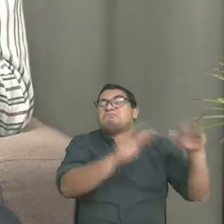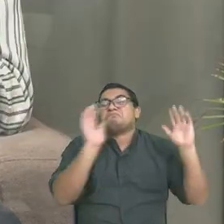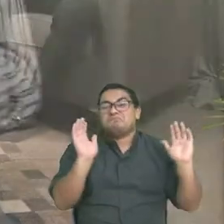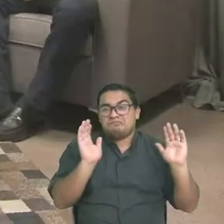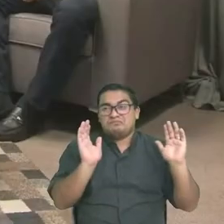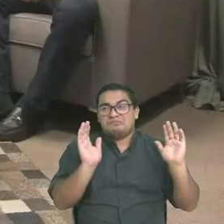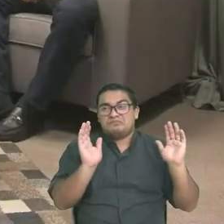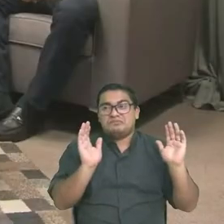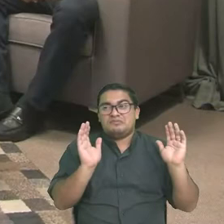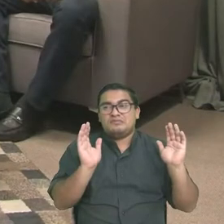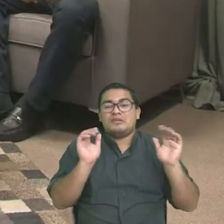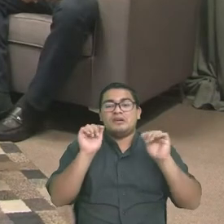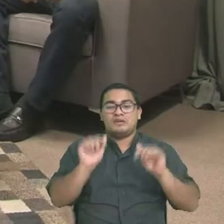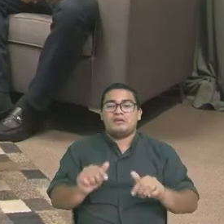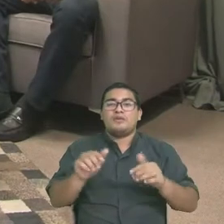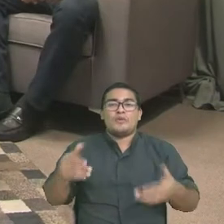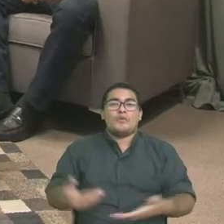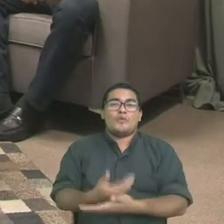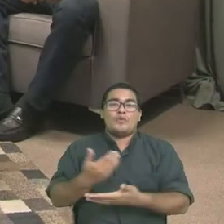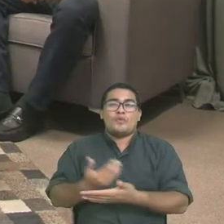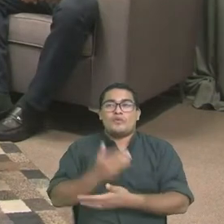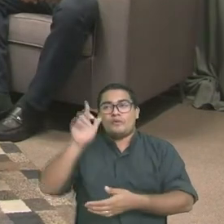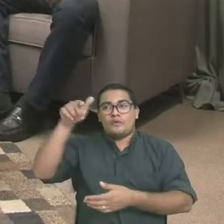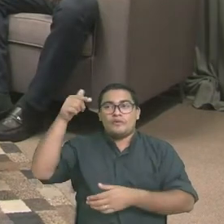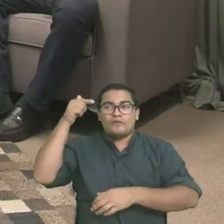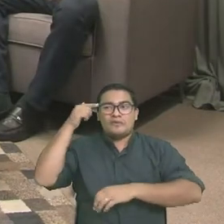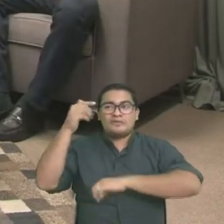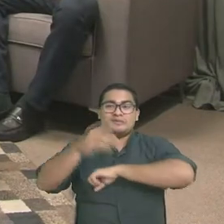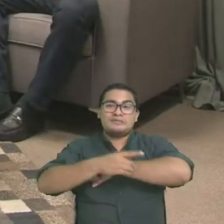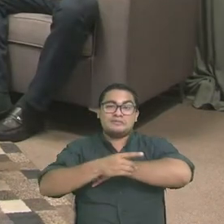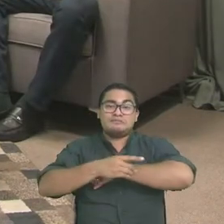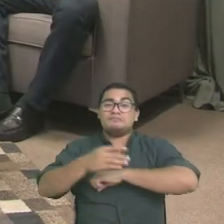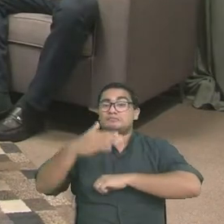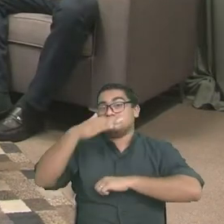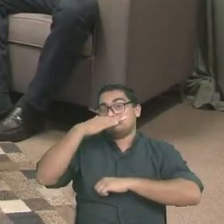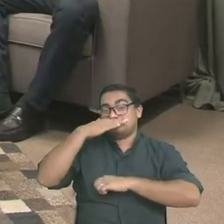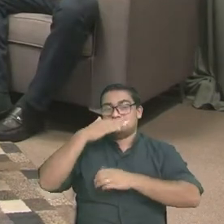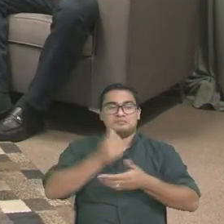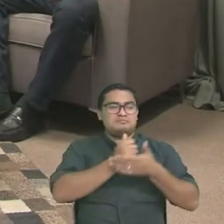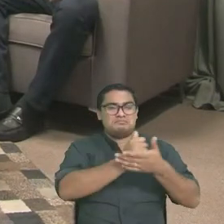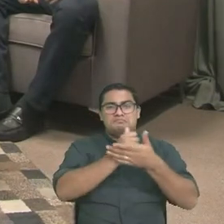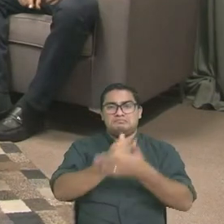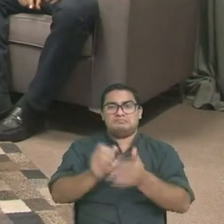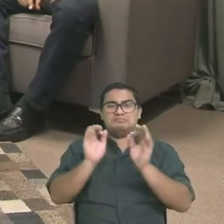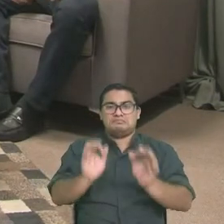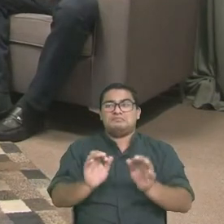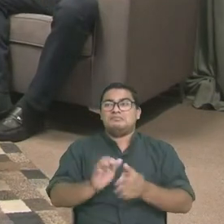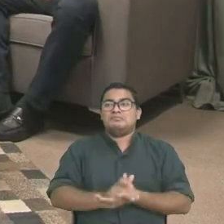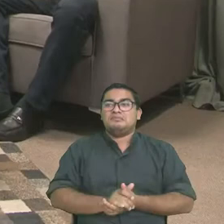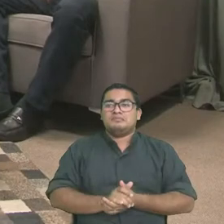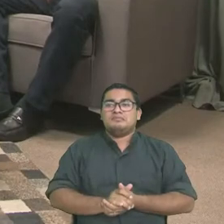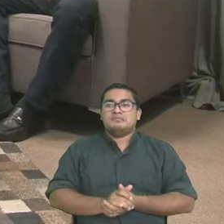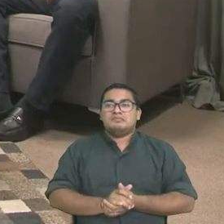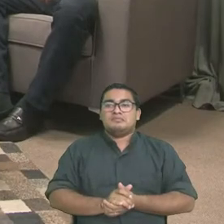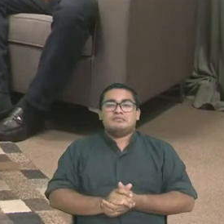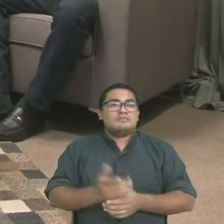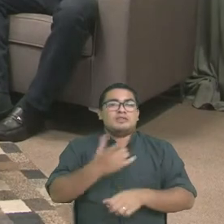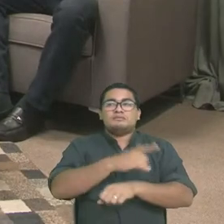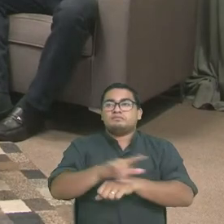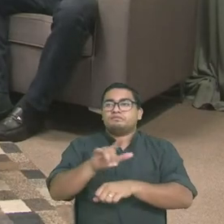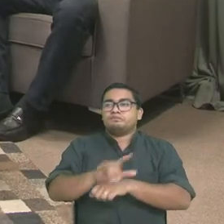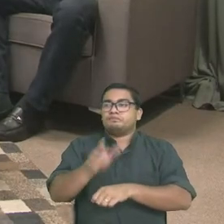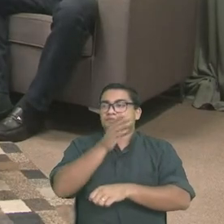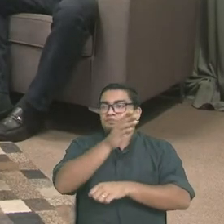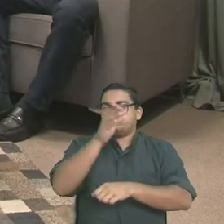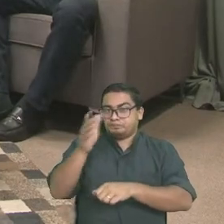sí la tiene el gobierno de reconciliación y unidad nacional. Lo otro es capacidad de gestión. Ese